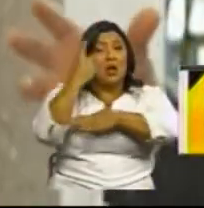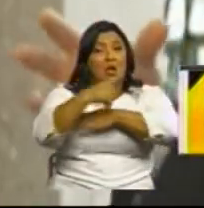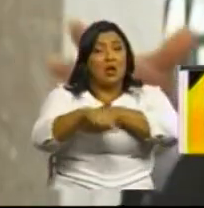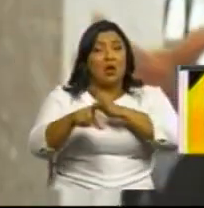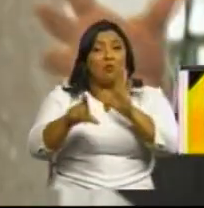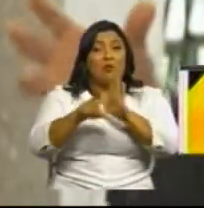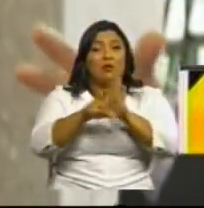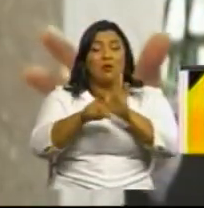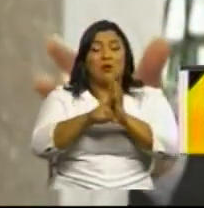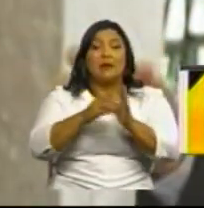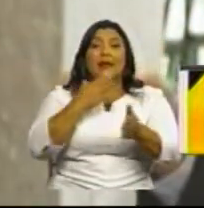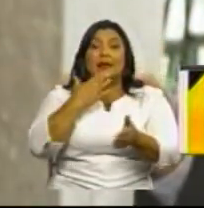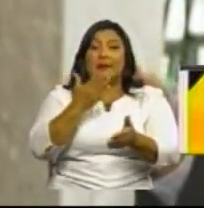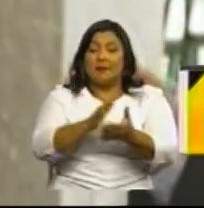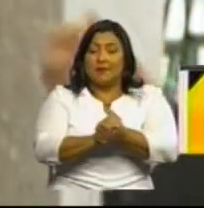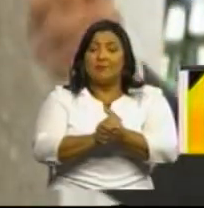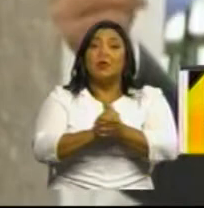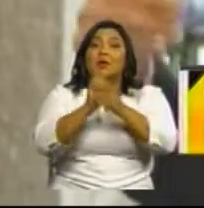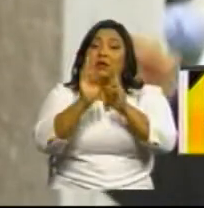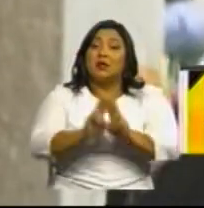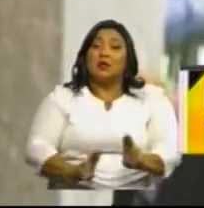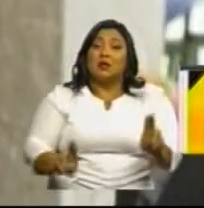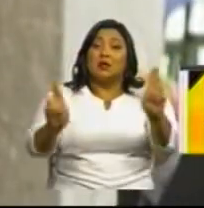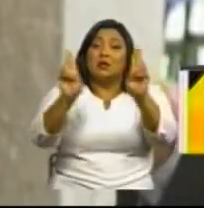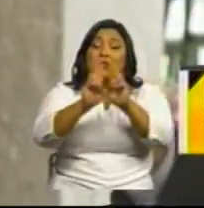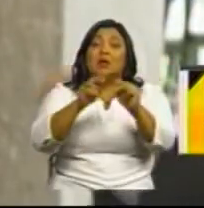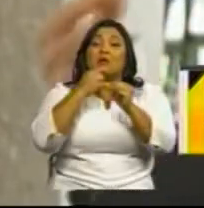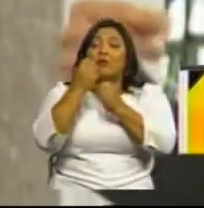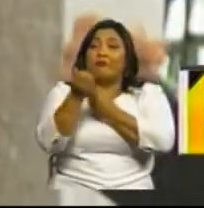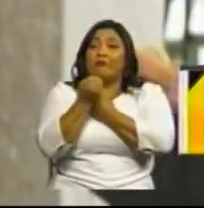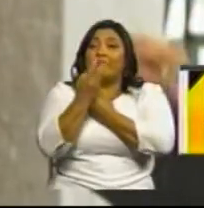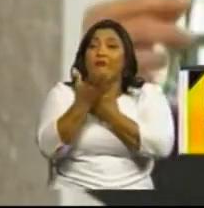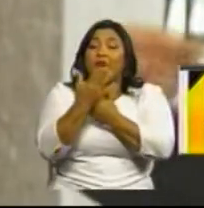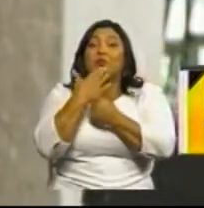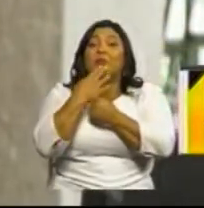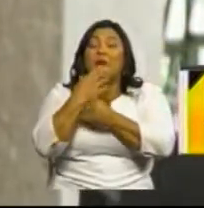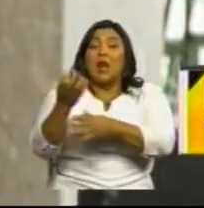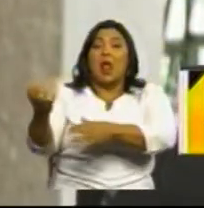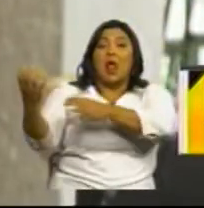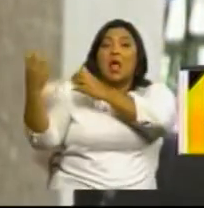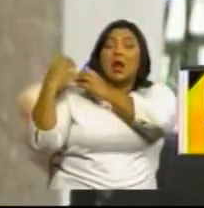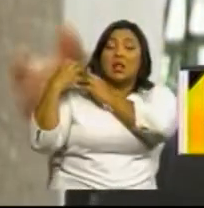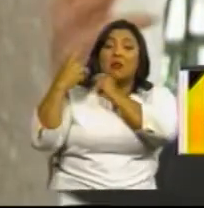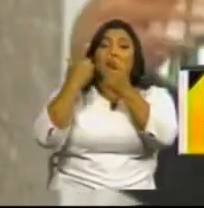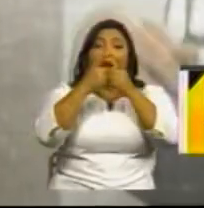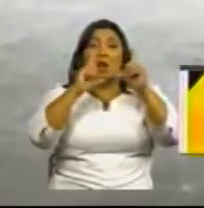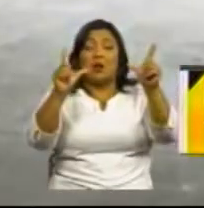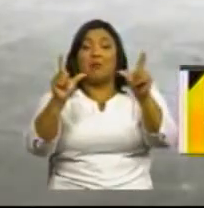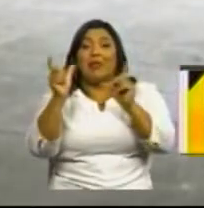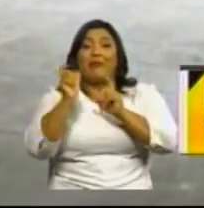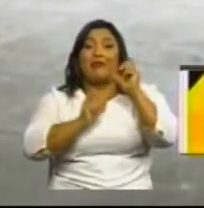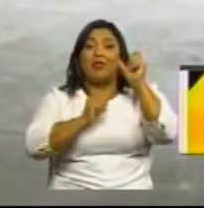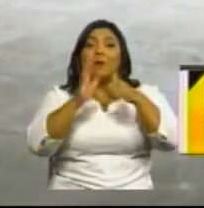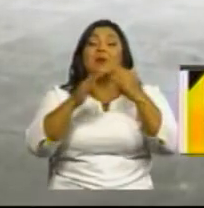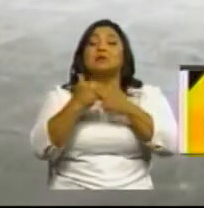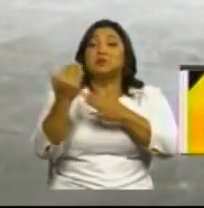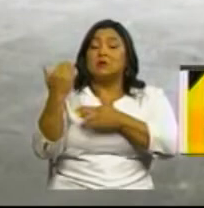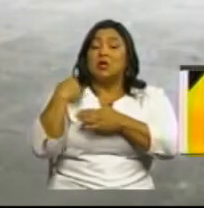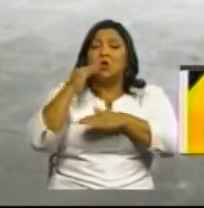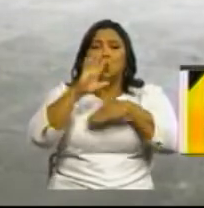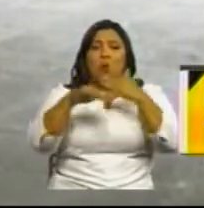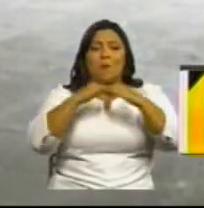Kane, relator especial de las Naciones Unidas, mencionó que parte de la garantía para la libertad de expresión es tener